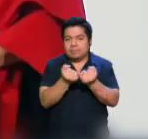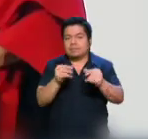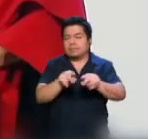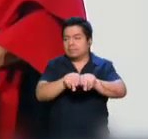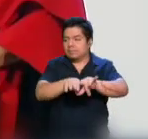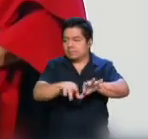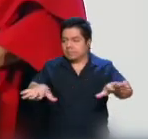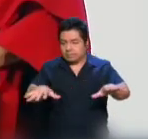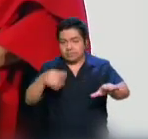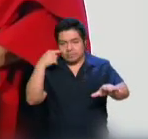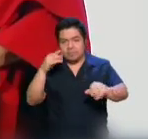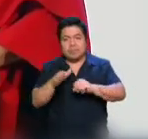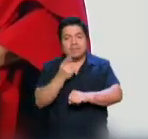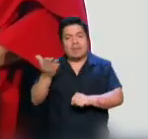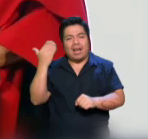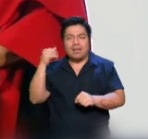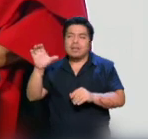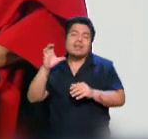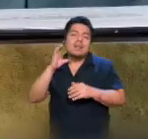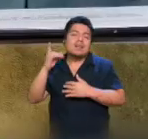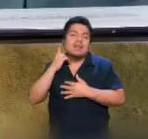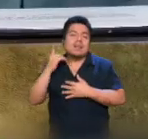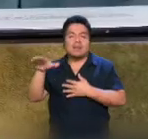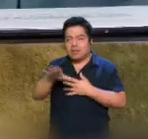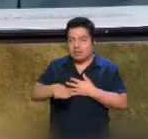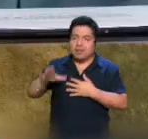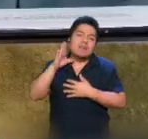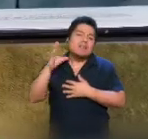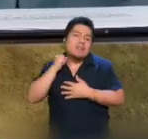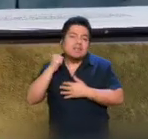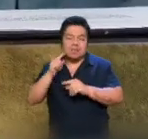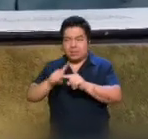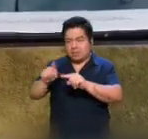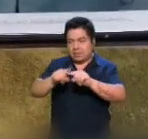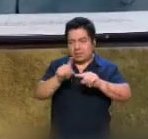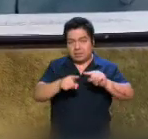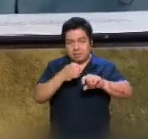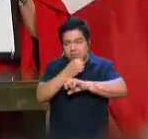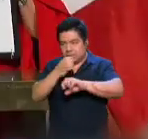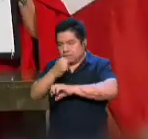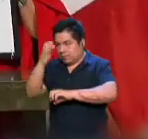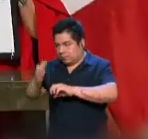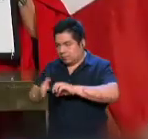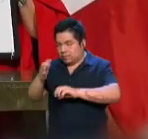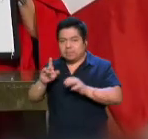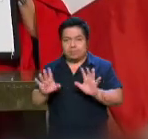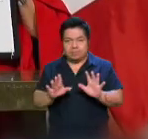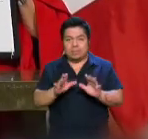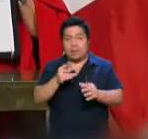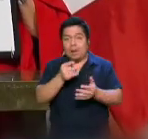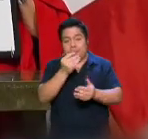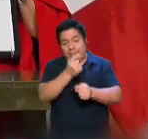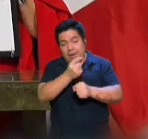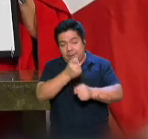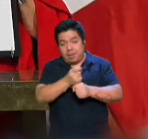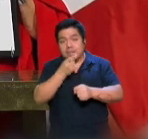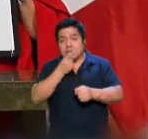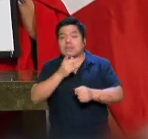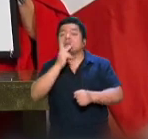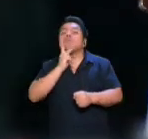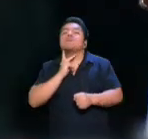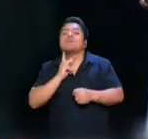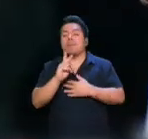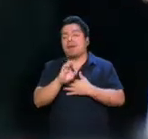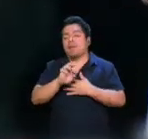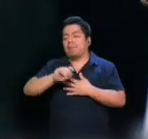Federación. Esto tras su aprobación en el Congreso de la Unión y en la mayoría de las legislaturas estatales. Les recuerdo que el primer decreto establece que Petróleos